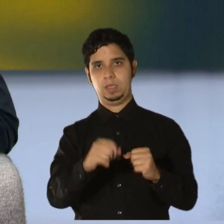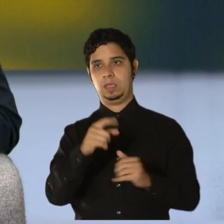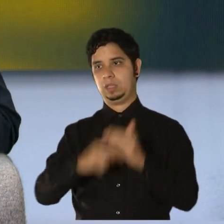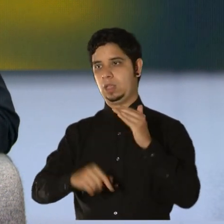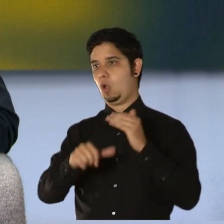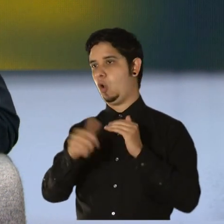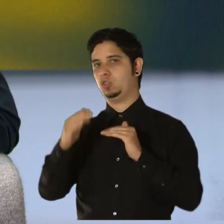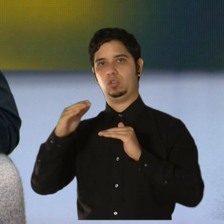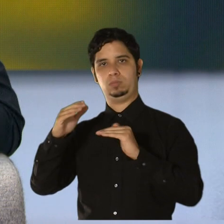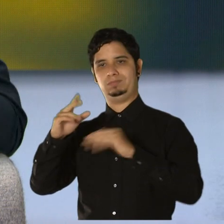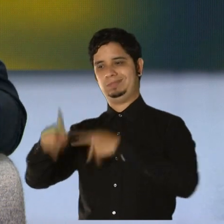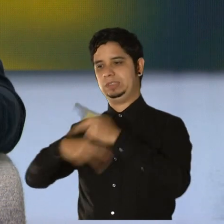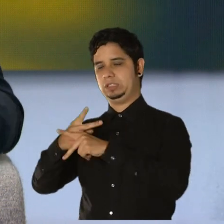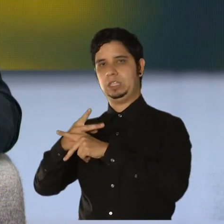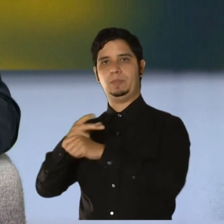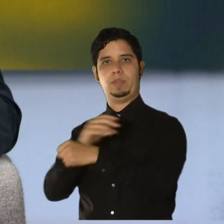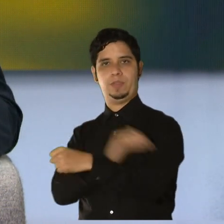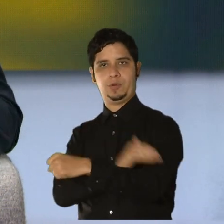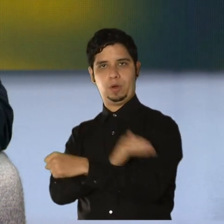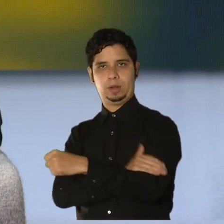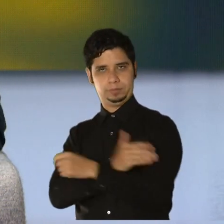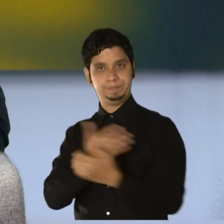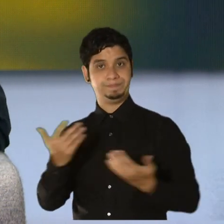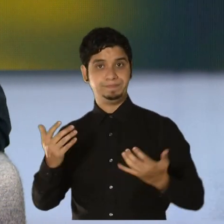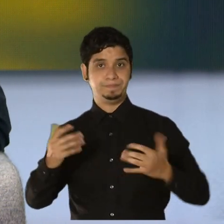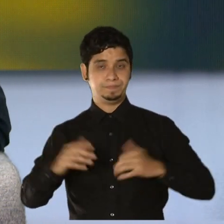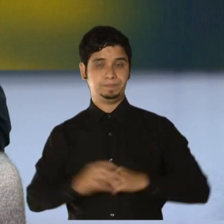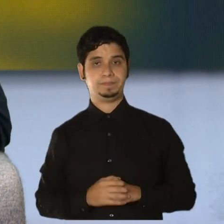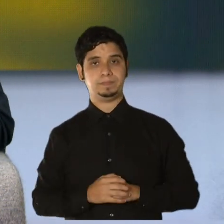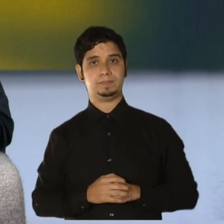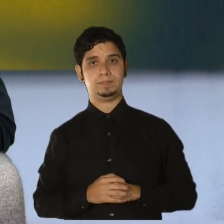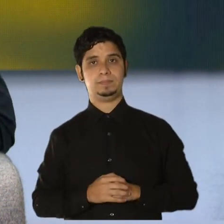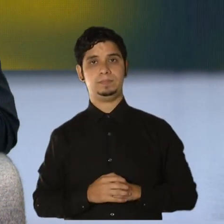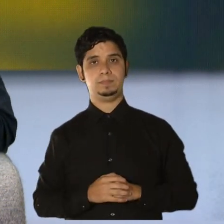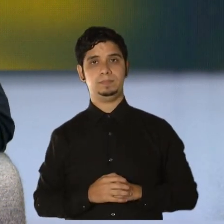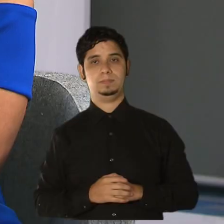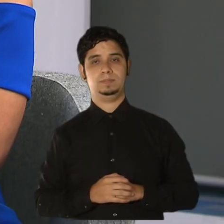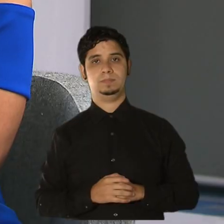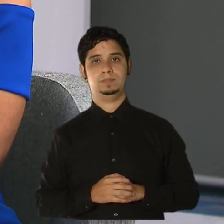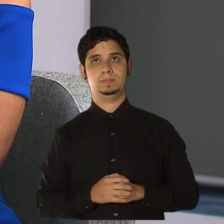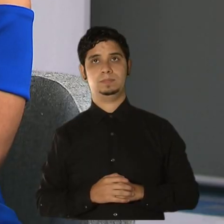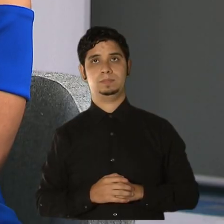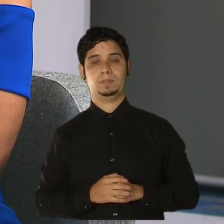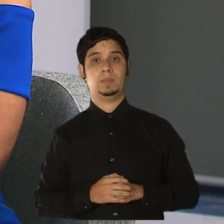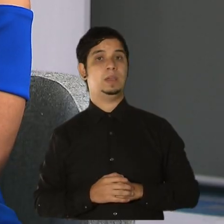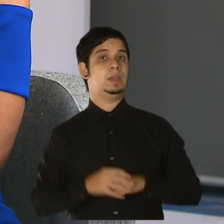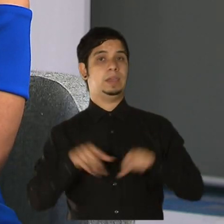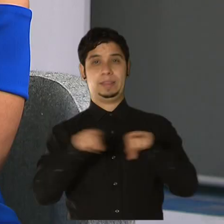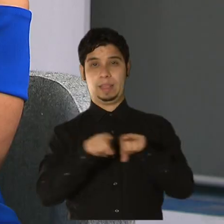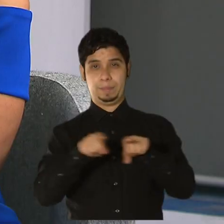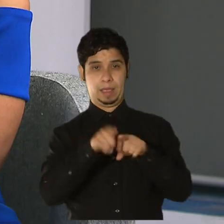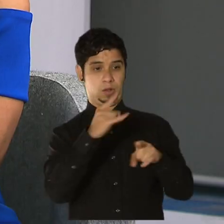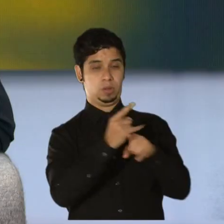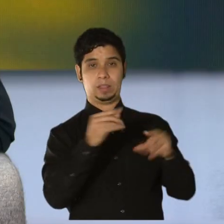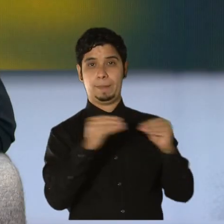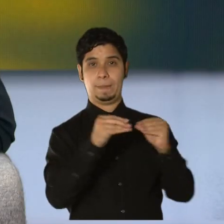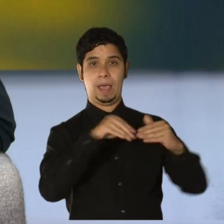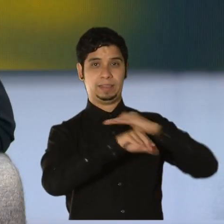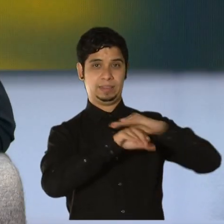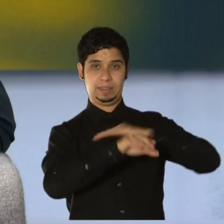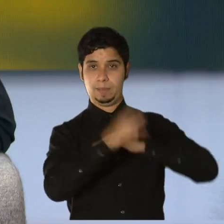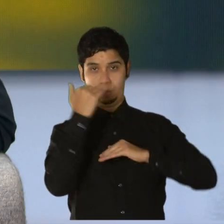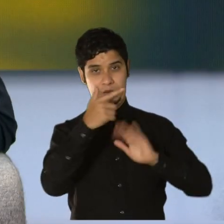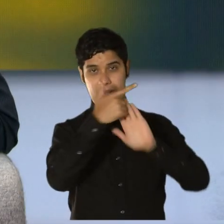sustancias que pensamos que son, ¿verdad?, las sustancias fuertes como y además la heroína. está más accesible porque es legal. Claro, y están mucho